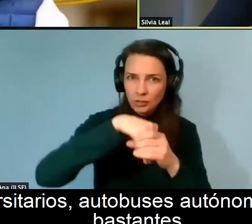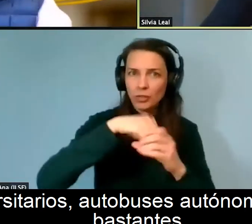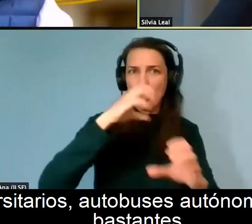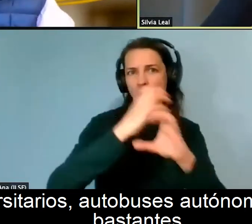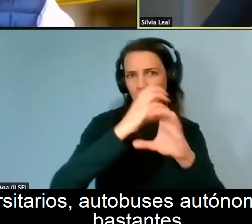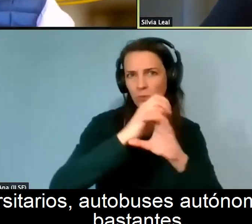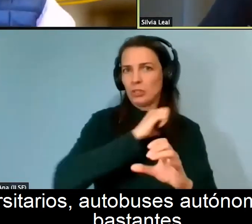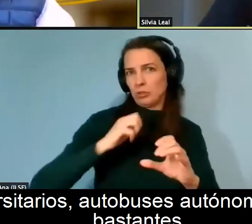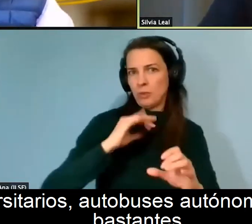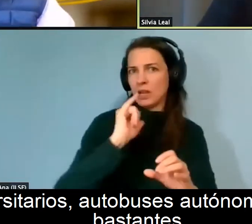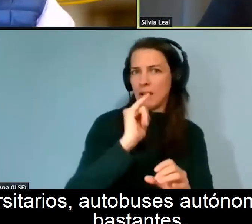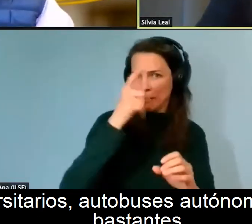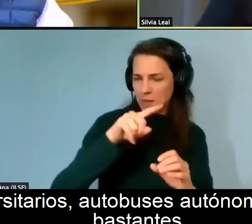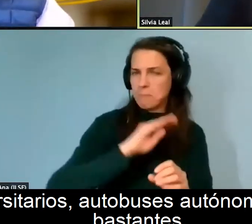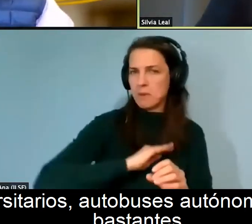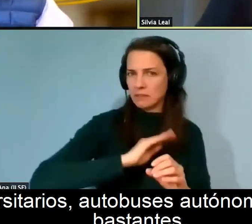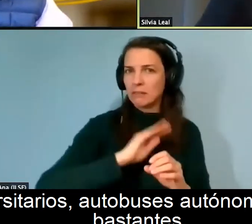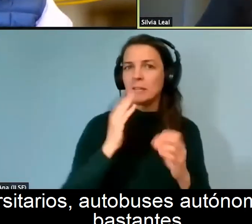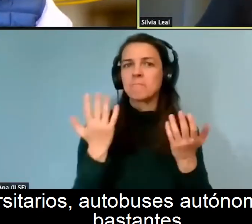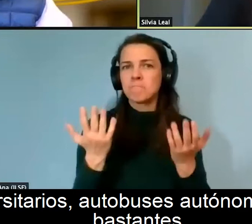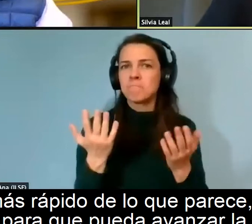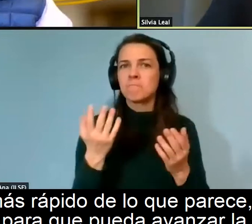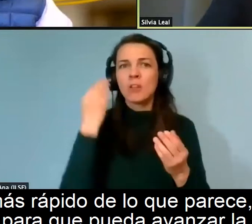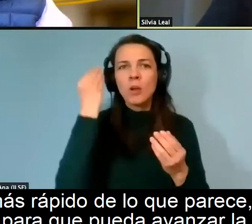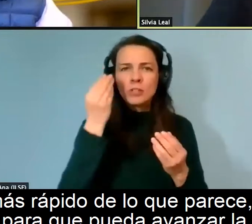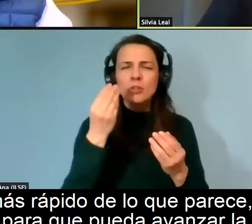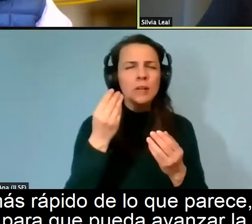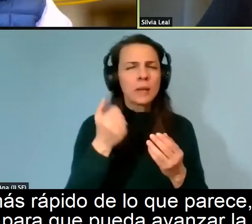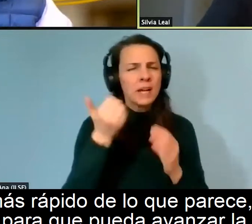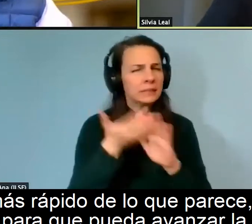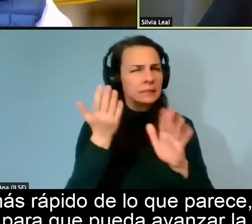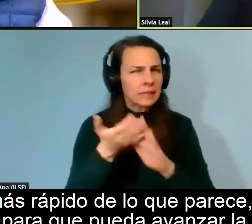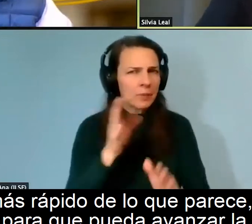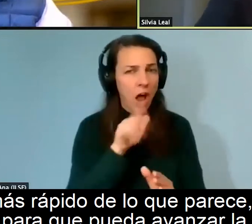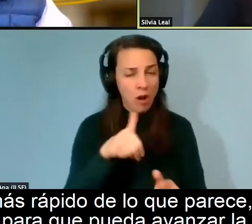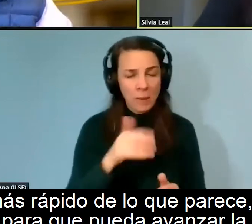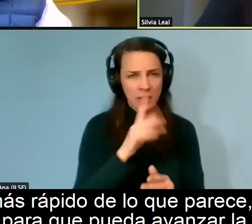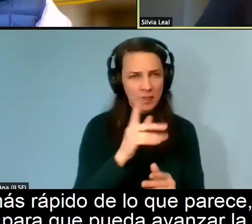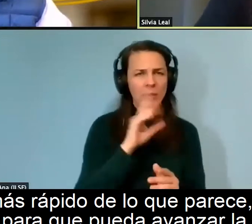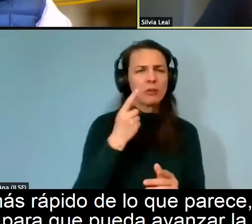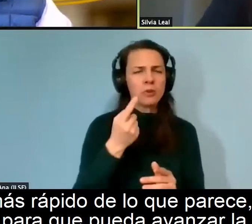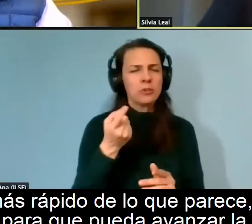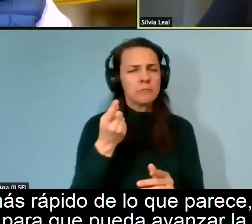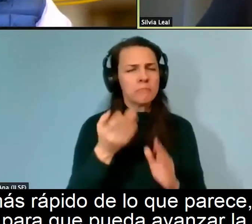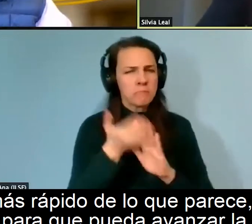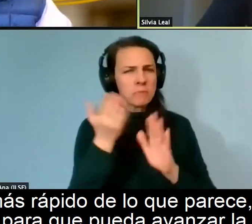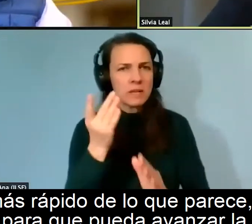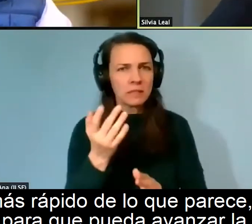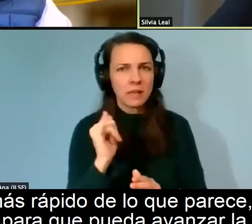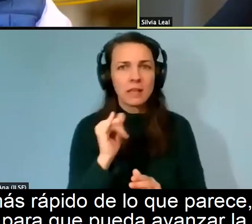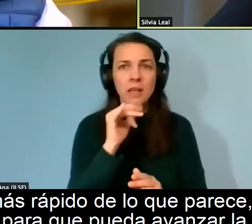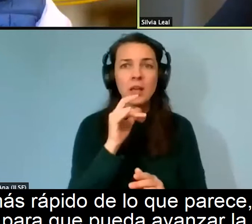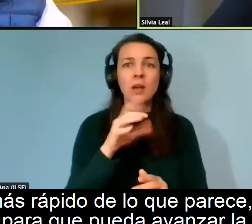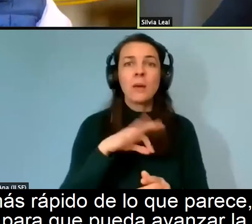también bastantes. Entonces, yo creo que va a ir más rápido de lo que parece, pero quizás no haya mucho ruido tampoco para que pueda